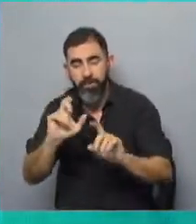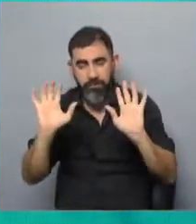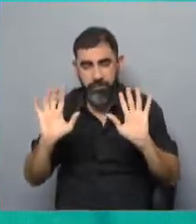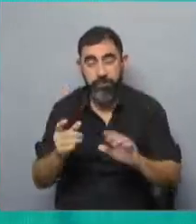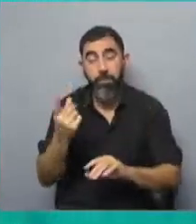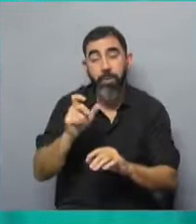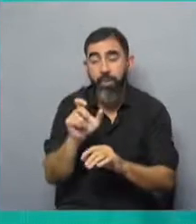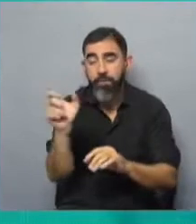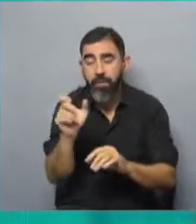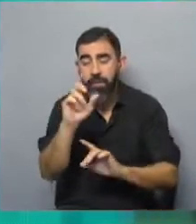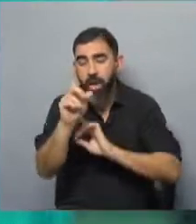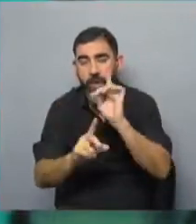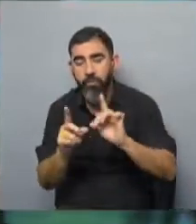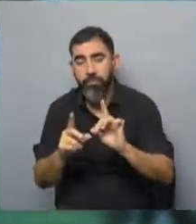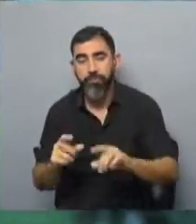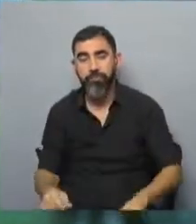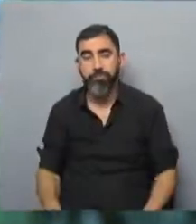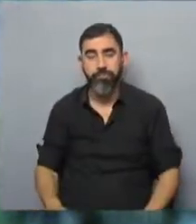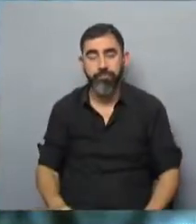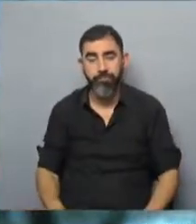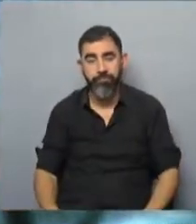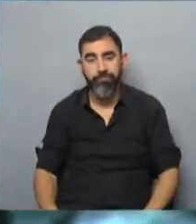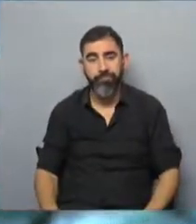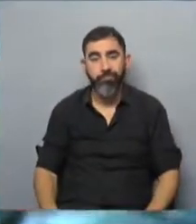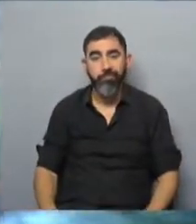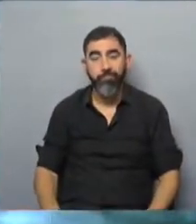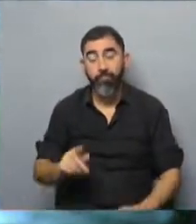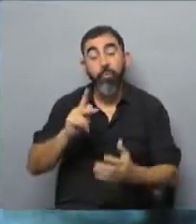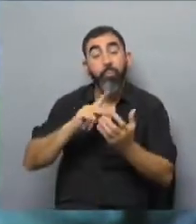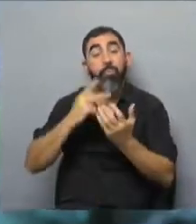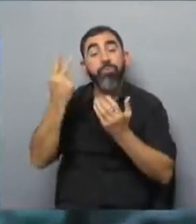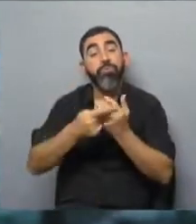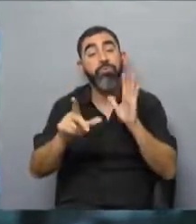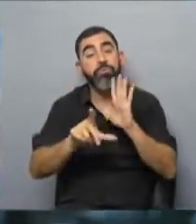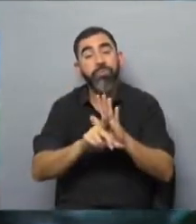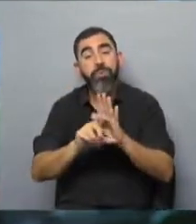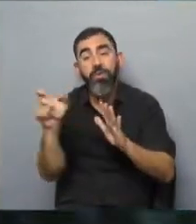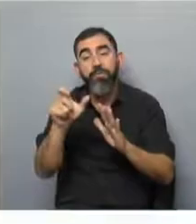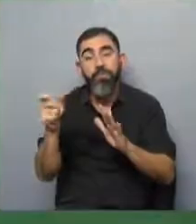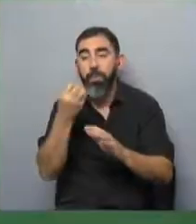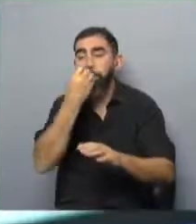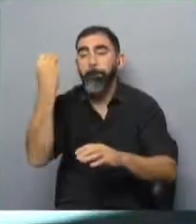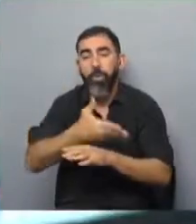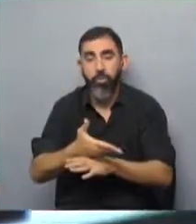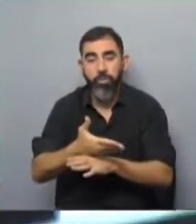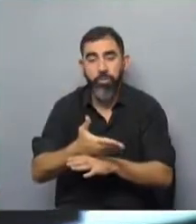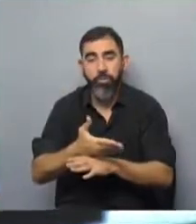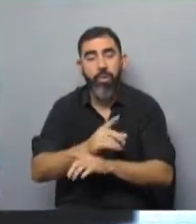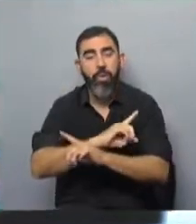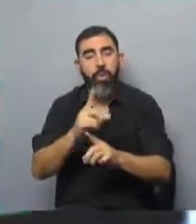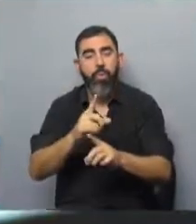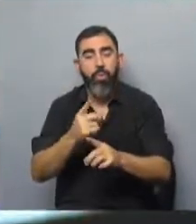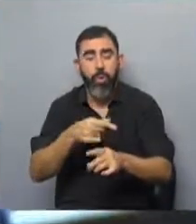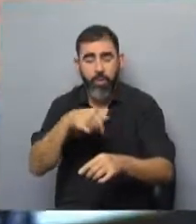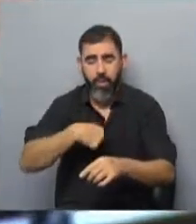las diferencias que existen en este análisis o en estos proyectos de ley son diferencias para ser mejores. No es costumbre de